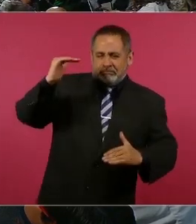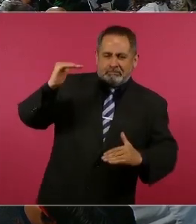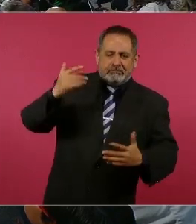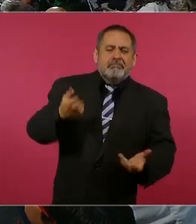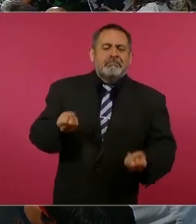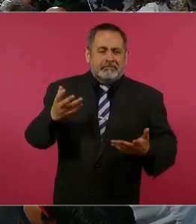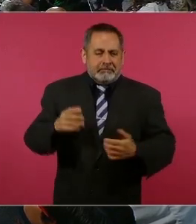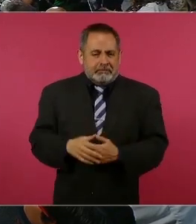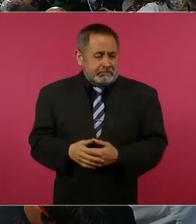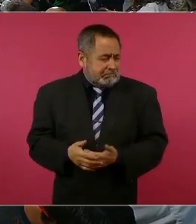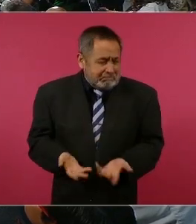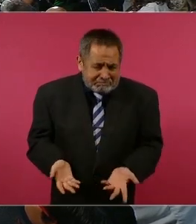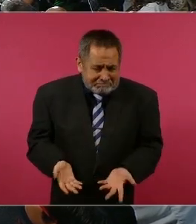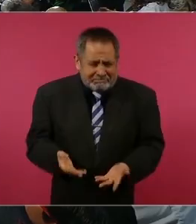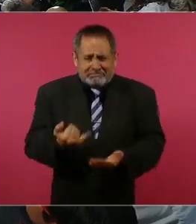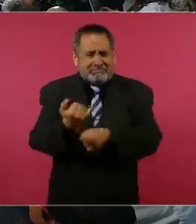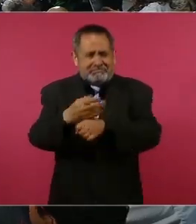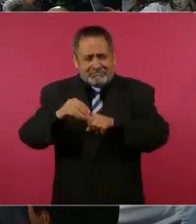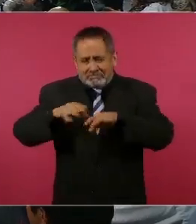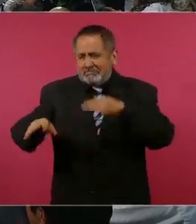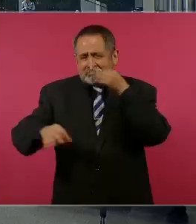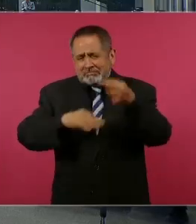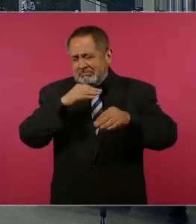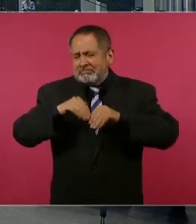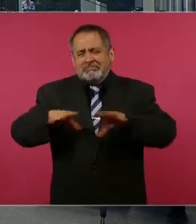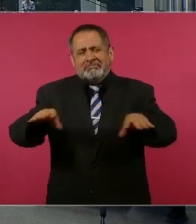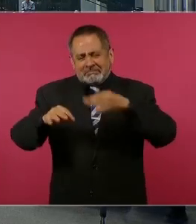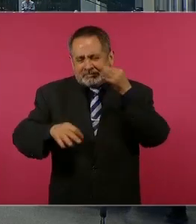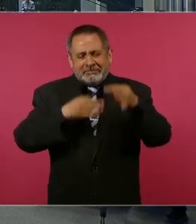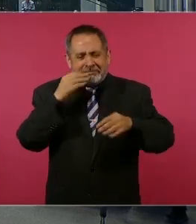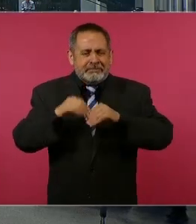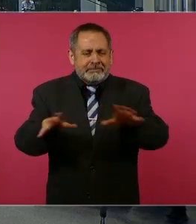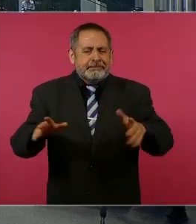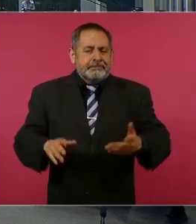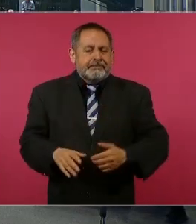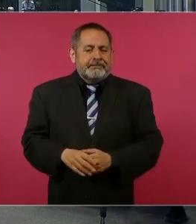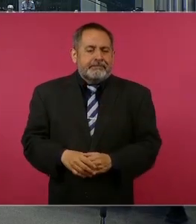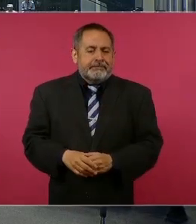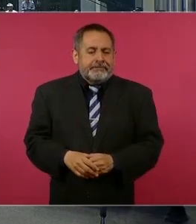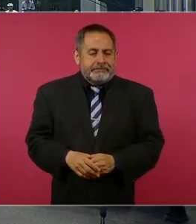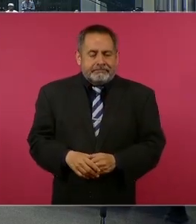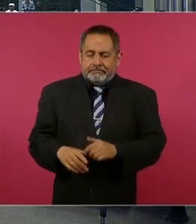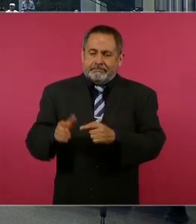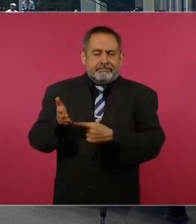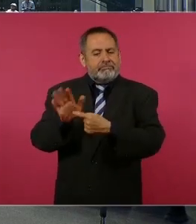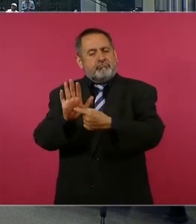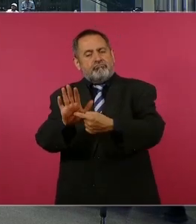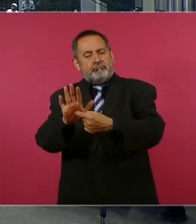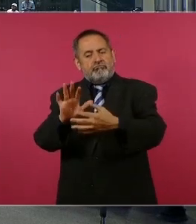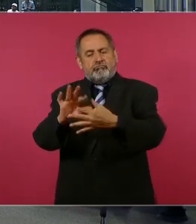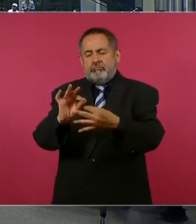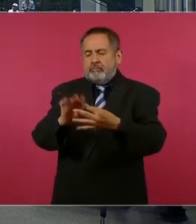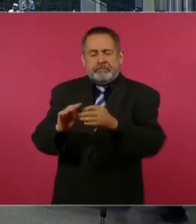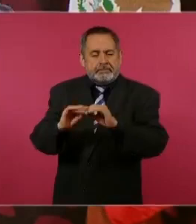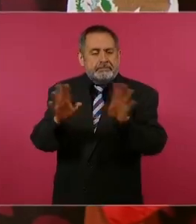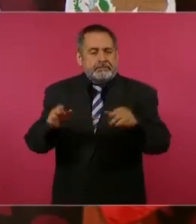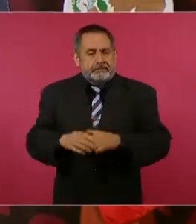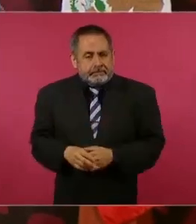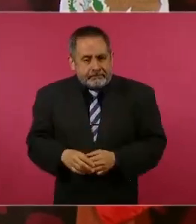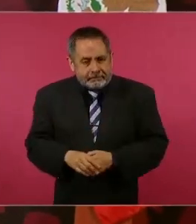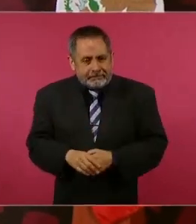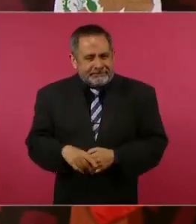por eso es importante la información, o sea, porque esto demuestra también el nivel